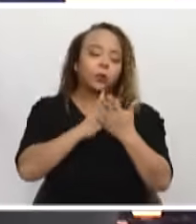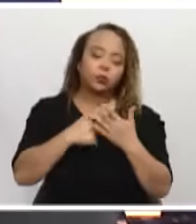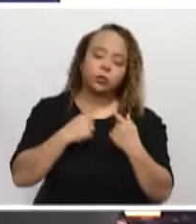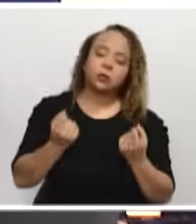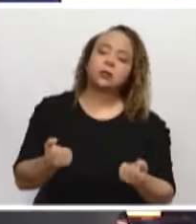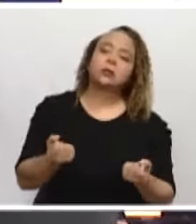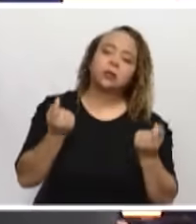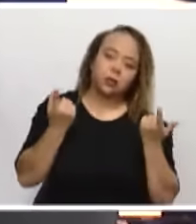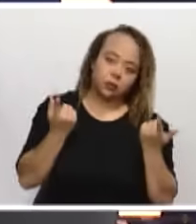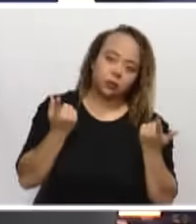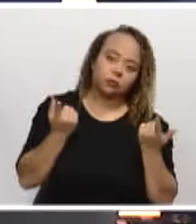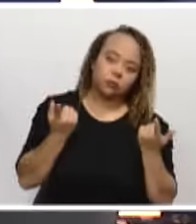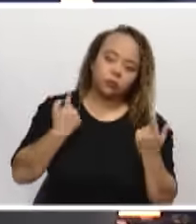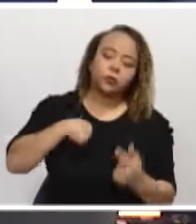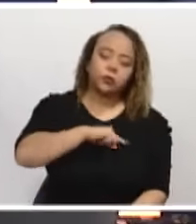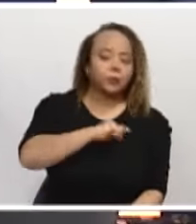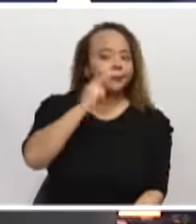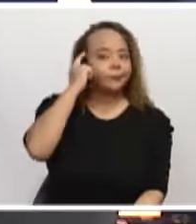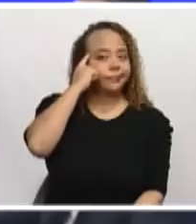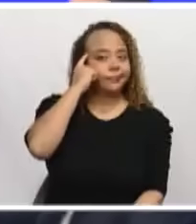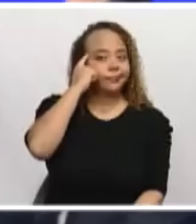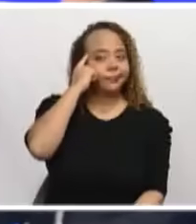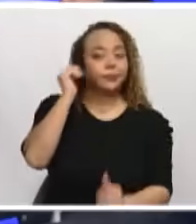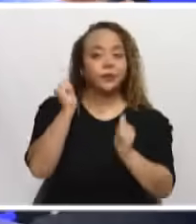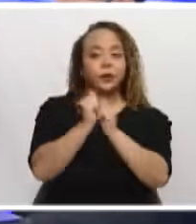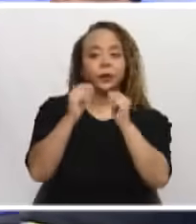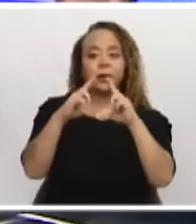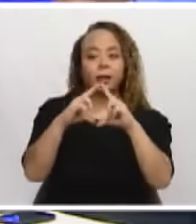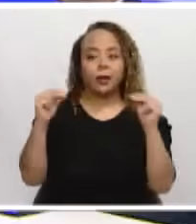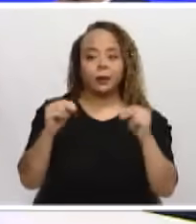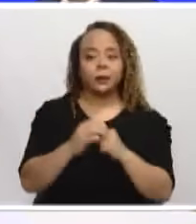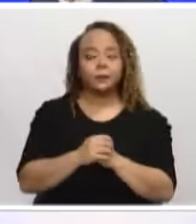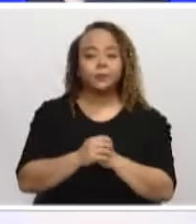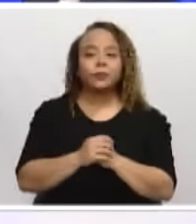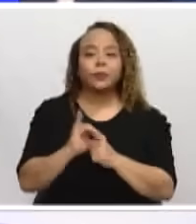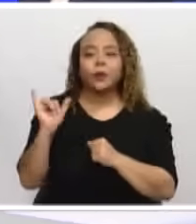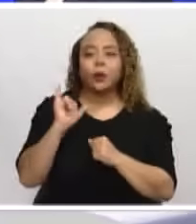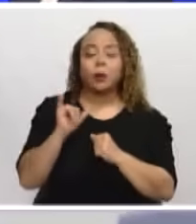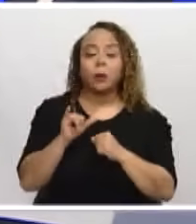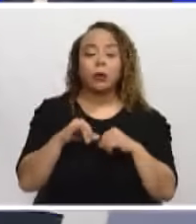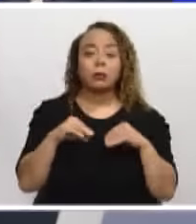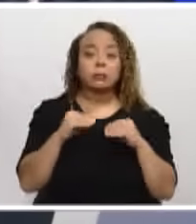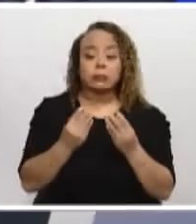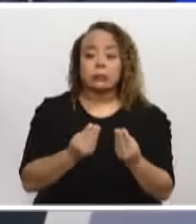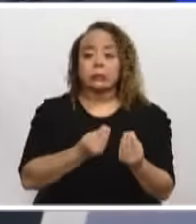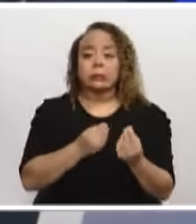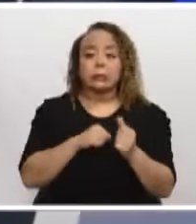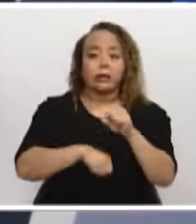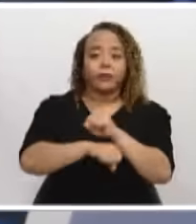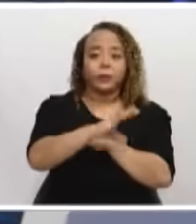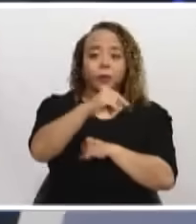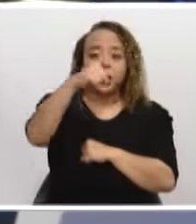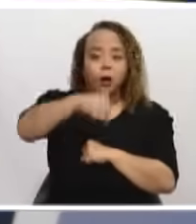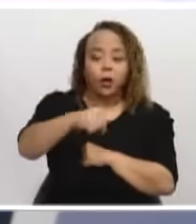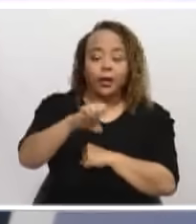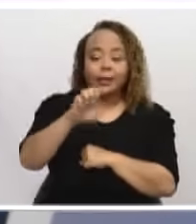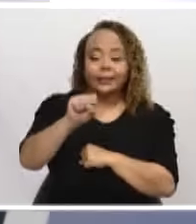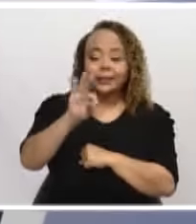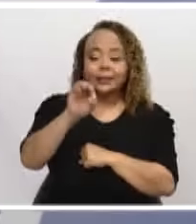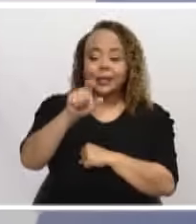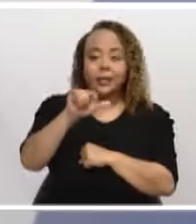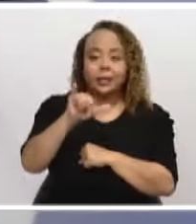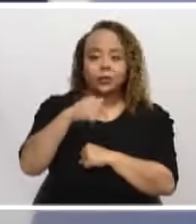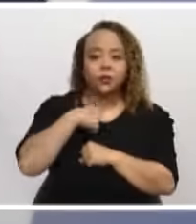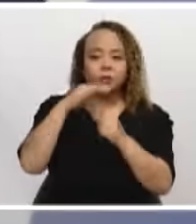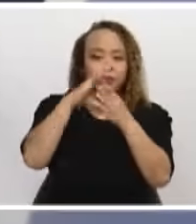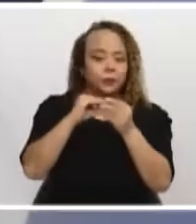nos quedamos en el subconsciente con lo de Nicaragua Como una gelatina en el fútbol y hoy lo de Estelí les cuento